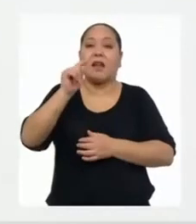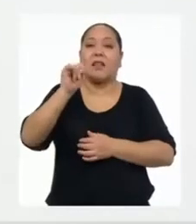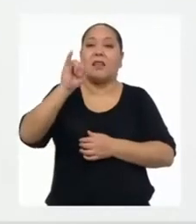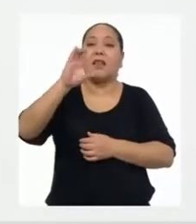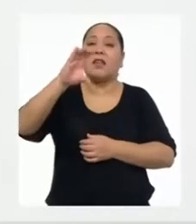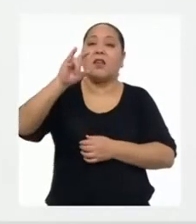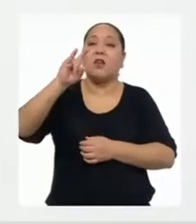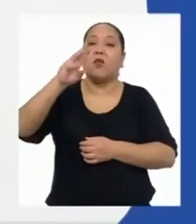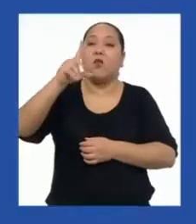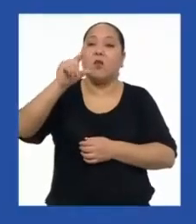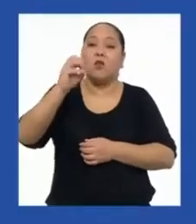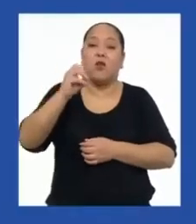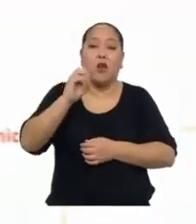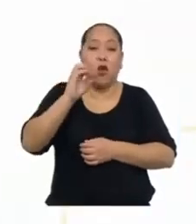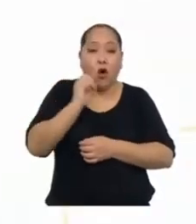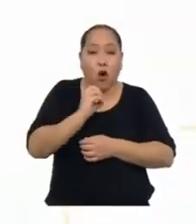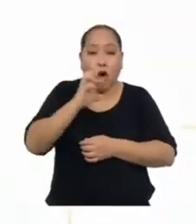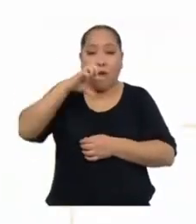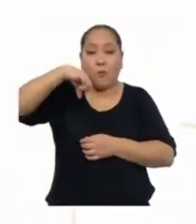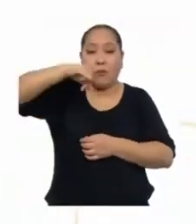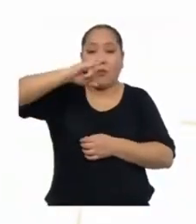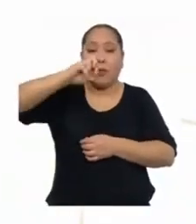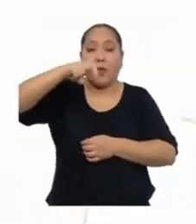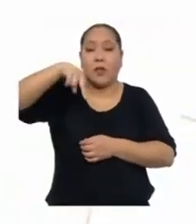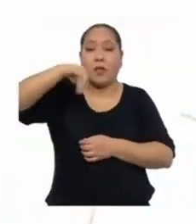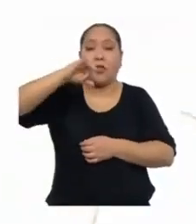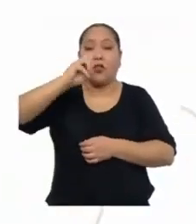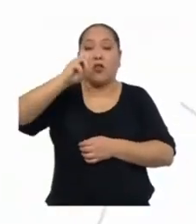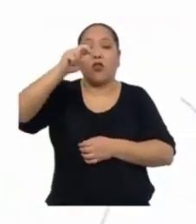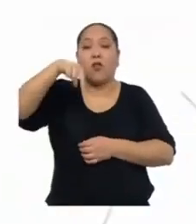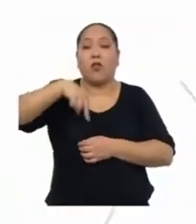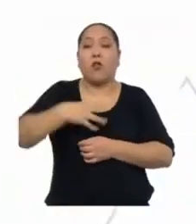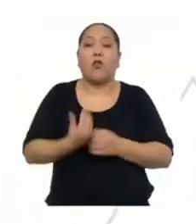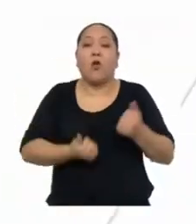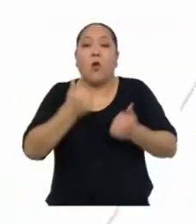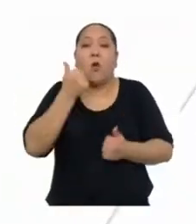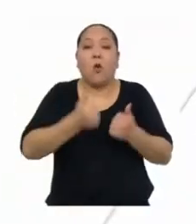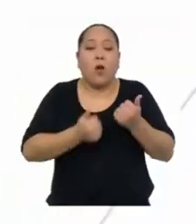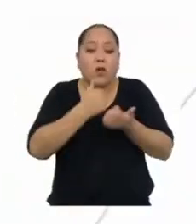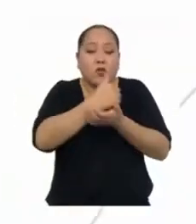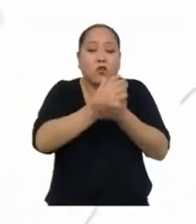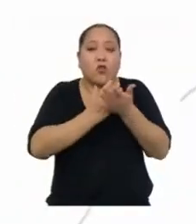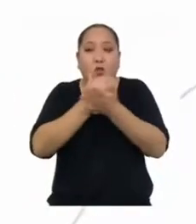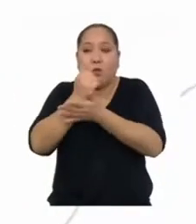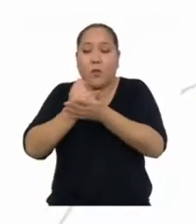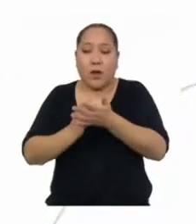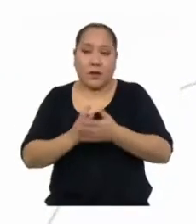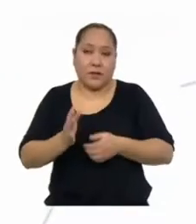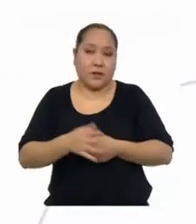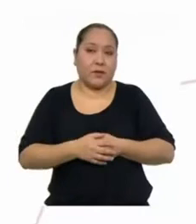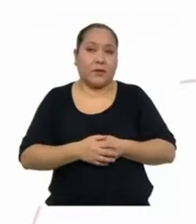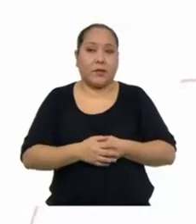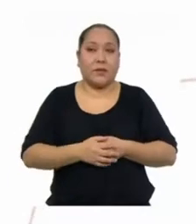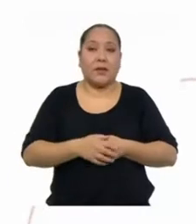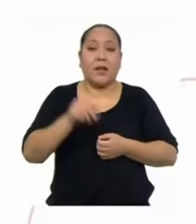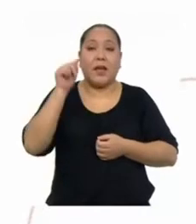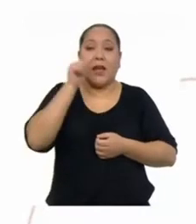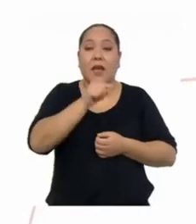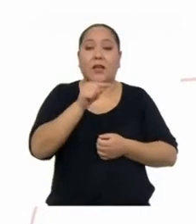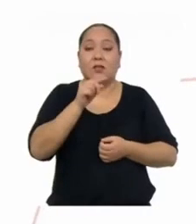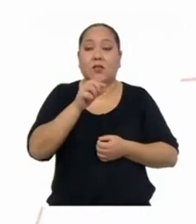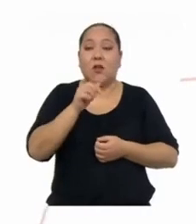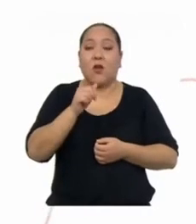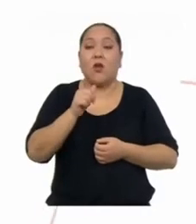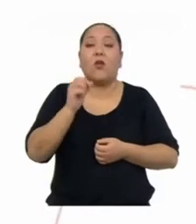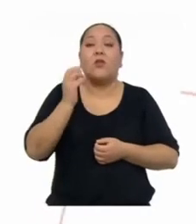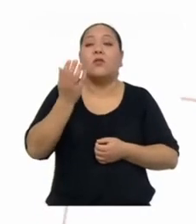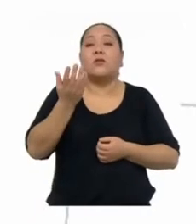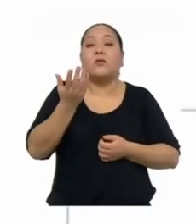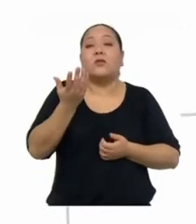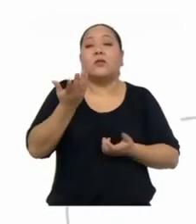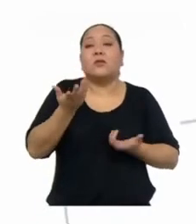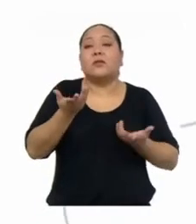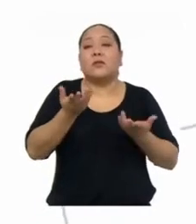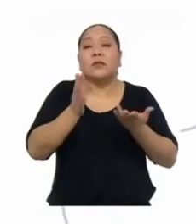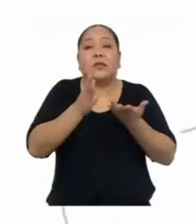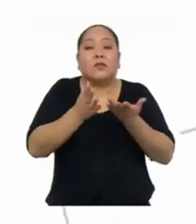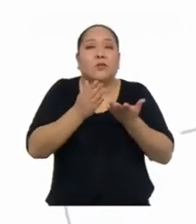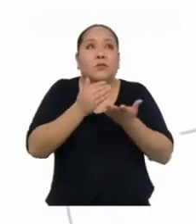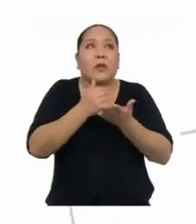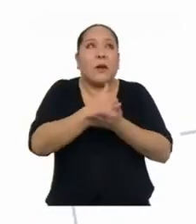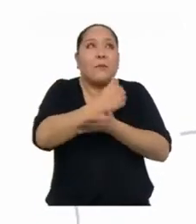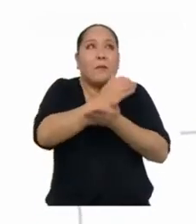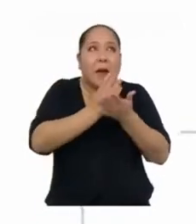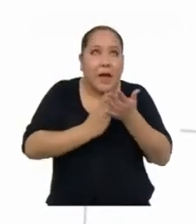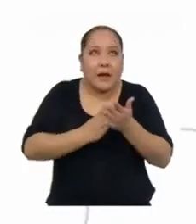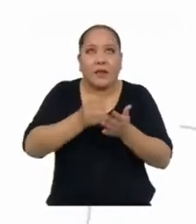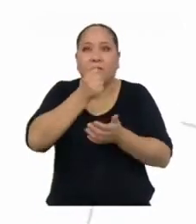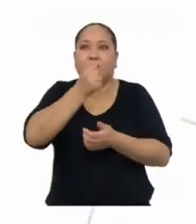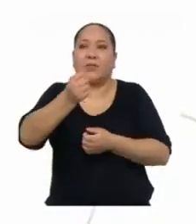es su estructura. ¿Qué es un artículo de opinión? El artículo de opinión es un género